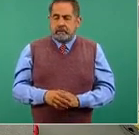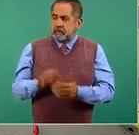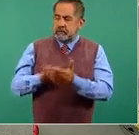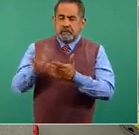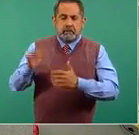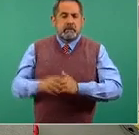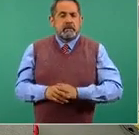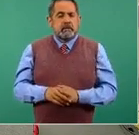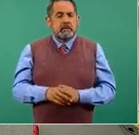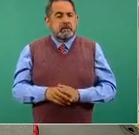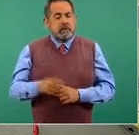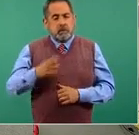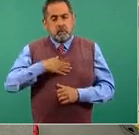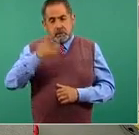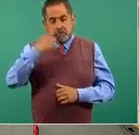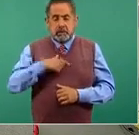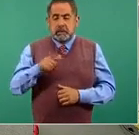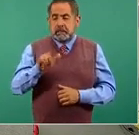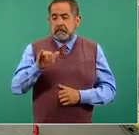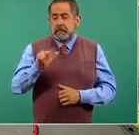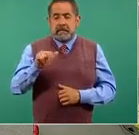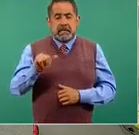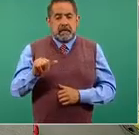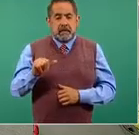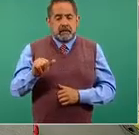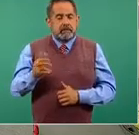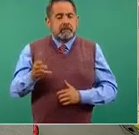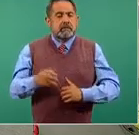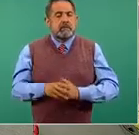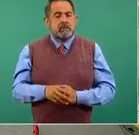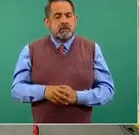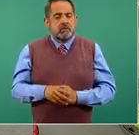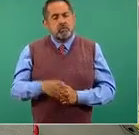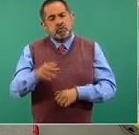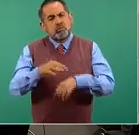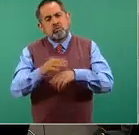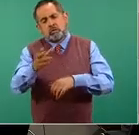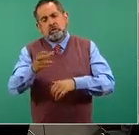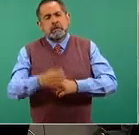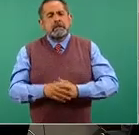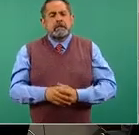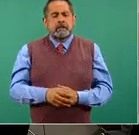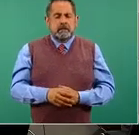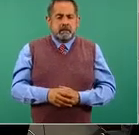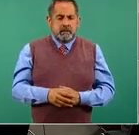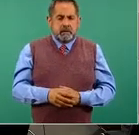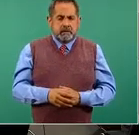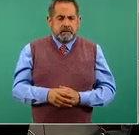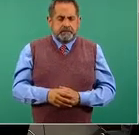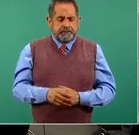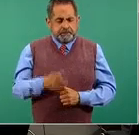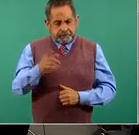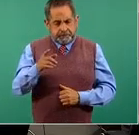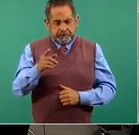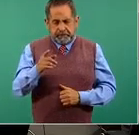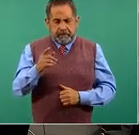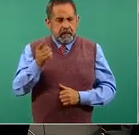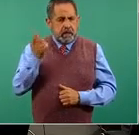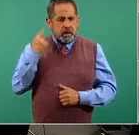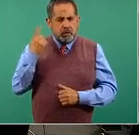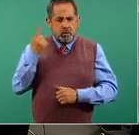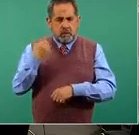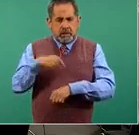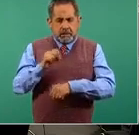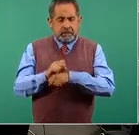Gracias. Buenas noches, Liliana Noble de Pulso Saludable. Doctor Gatell, la semana pasada